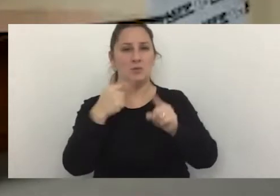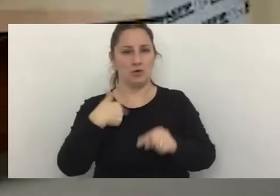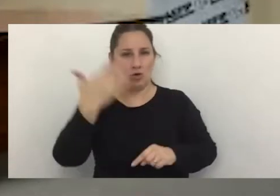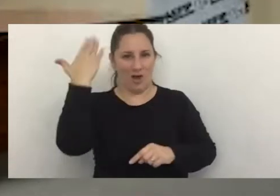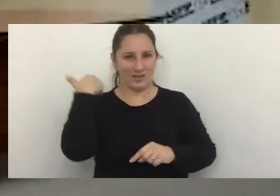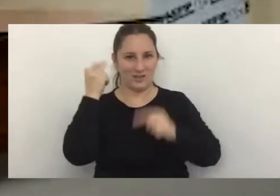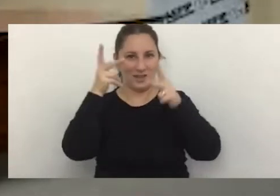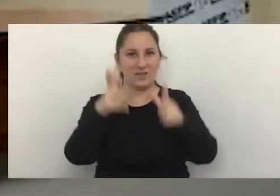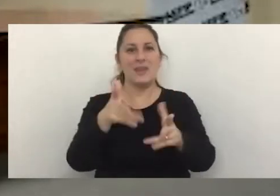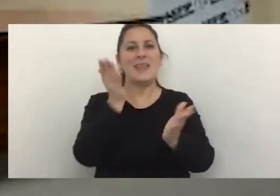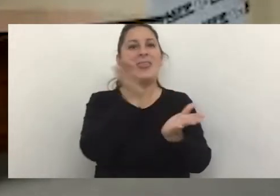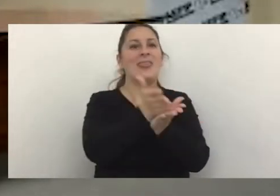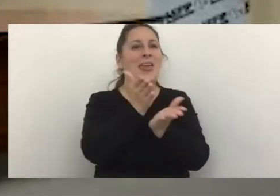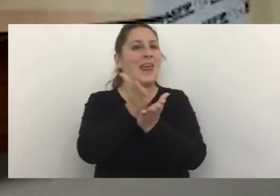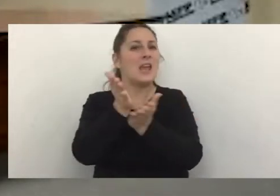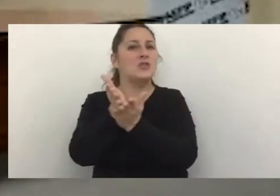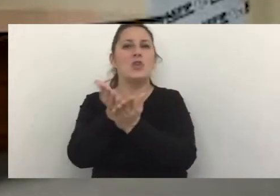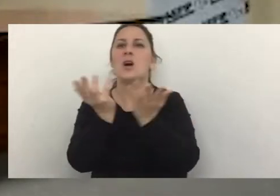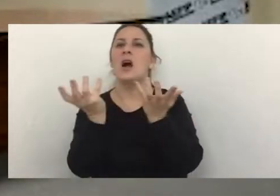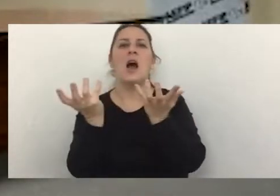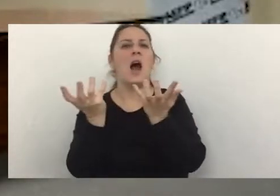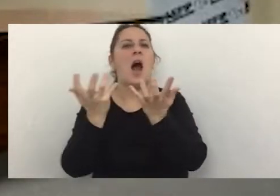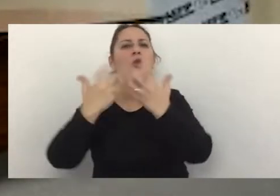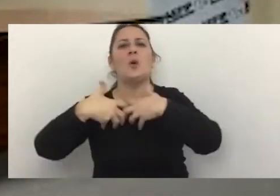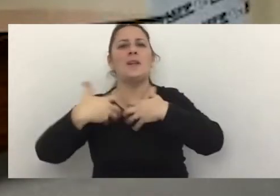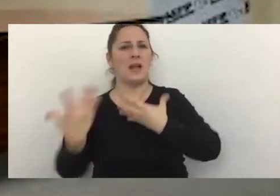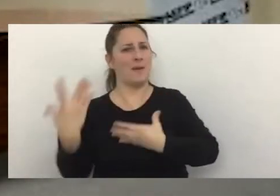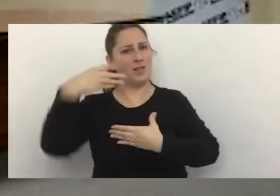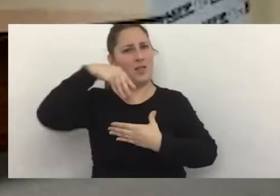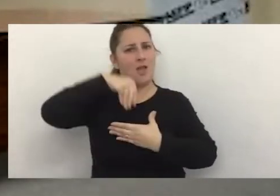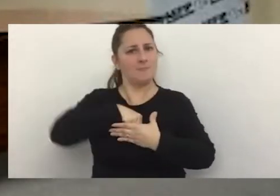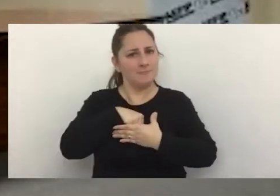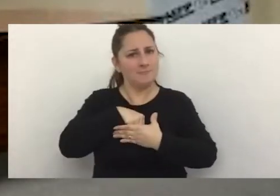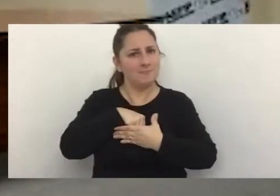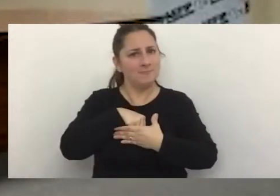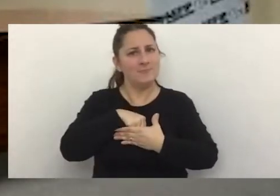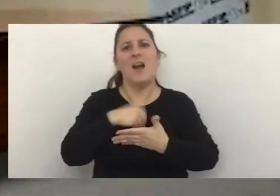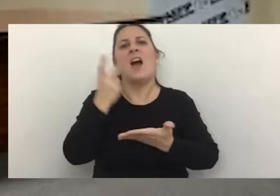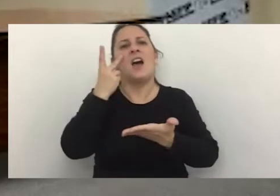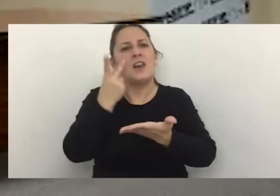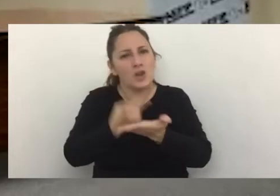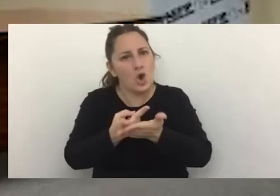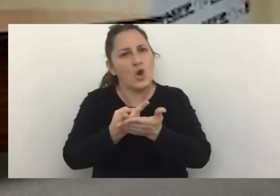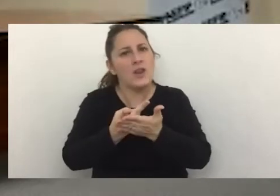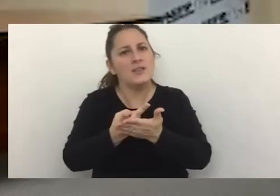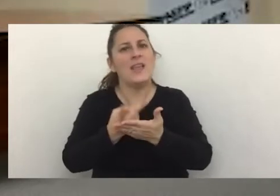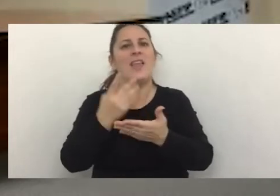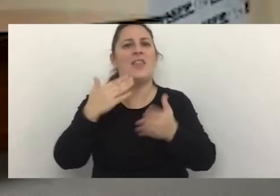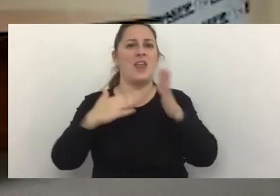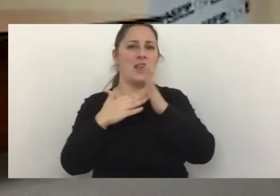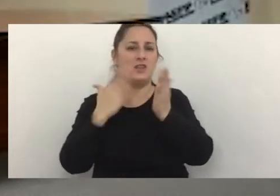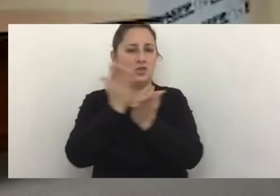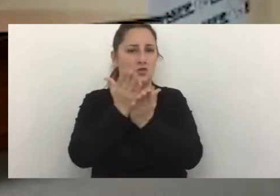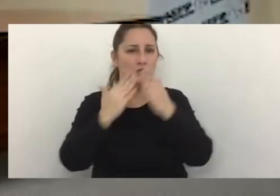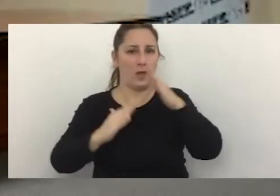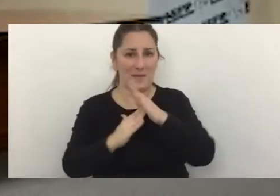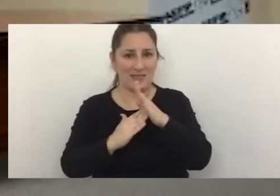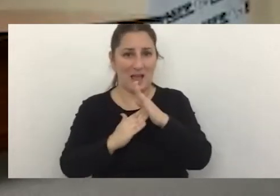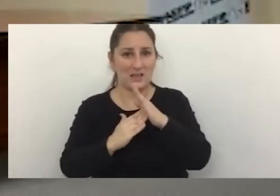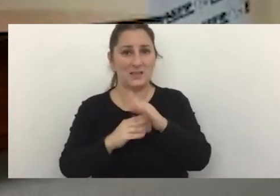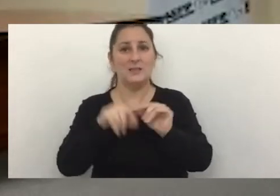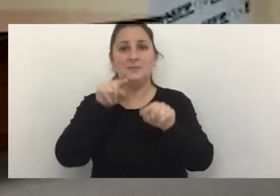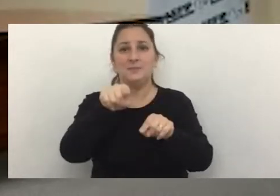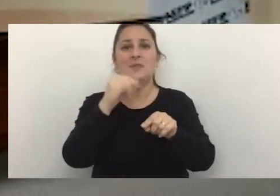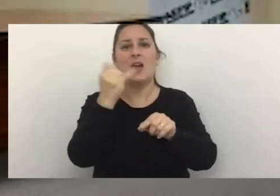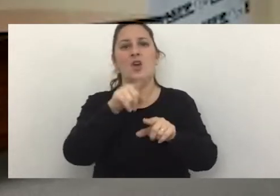son derechos que vienen con la persona, reconocidos en estos derechos fundamentales. Y aquí aparece, obviamente, otra